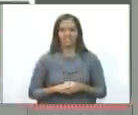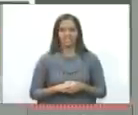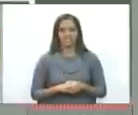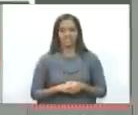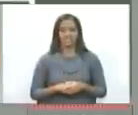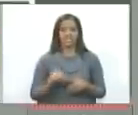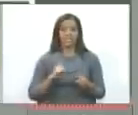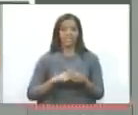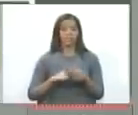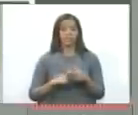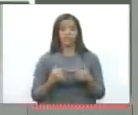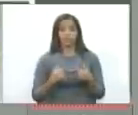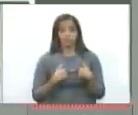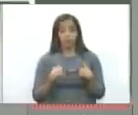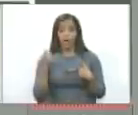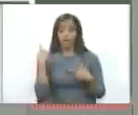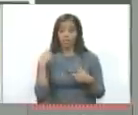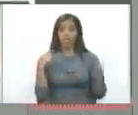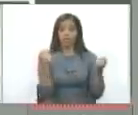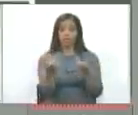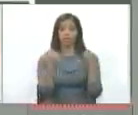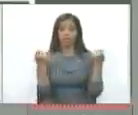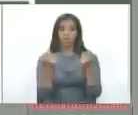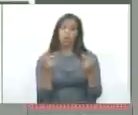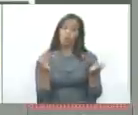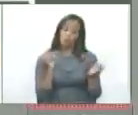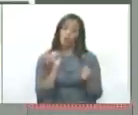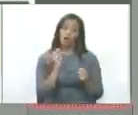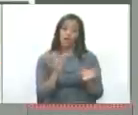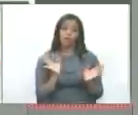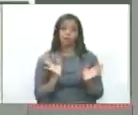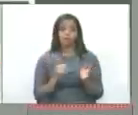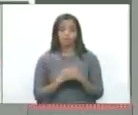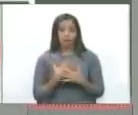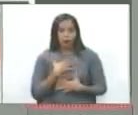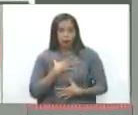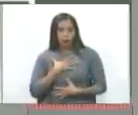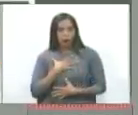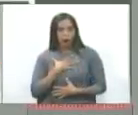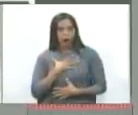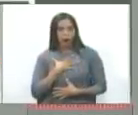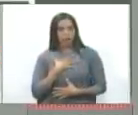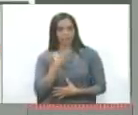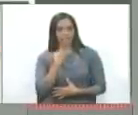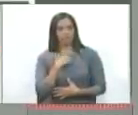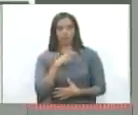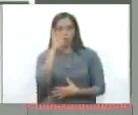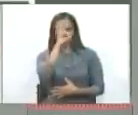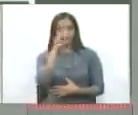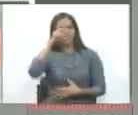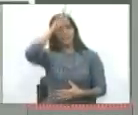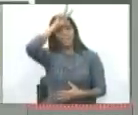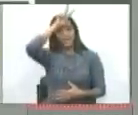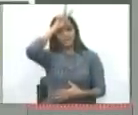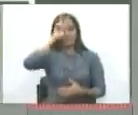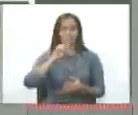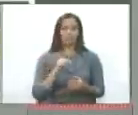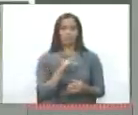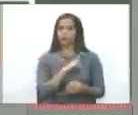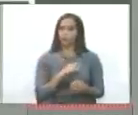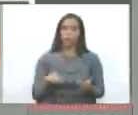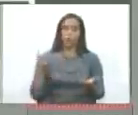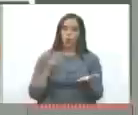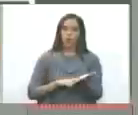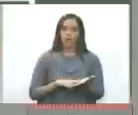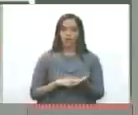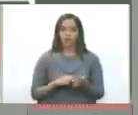Entonces yo ayer en la rueda de prensa dije, bueno, está bien, si se ofendió porque le dije Porky o imbécil, no lo vuelvo a hacer. No, por imbécil